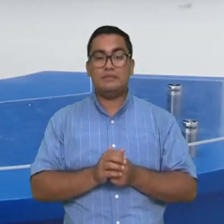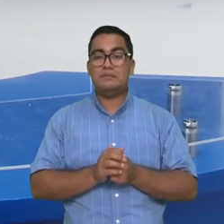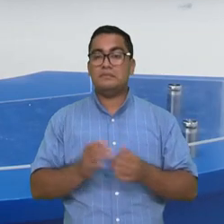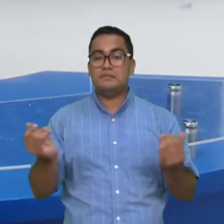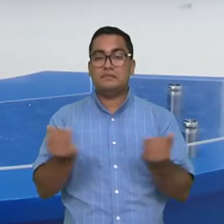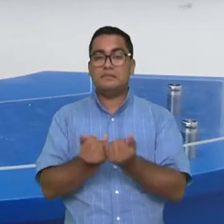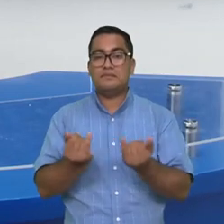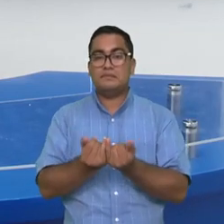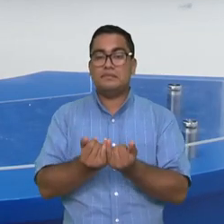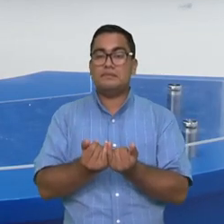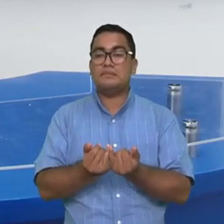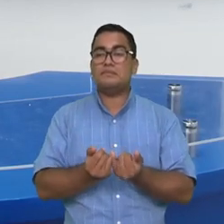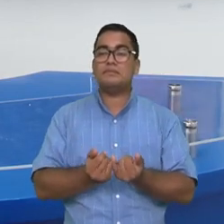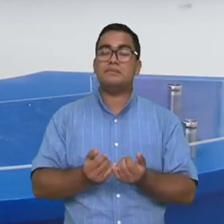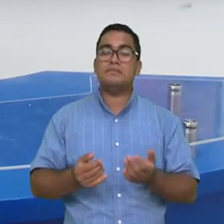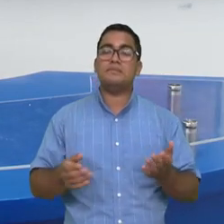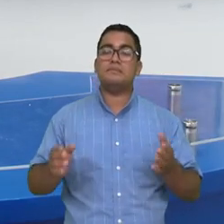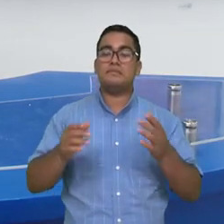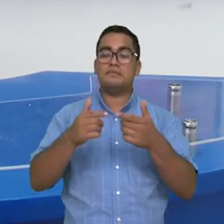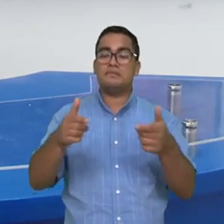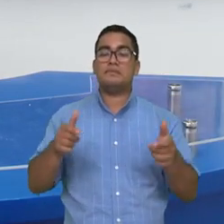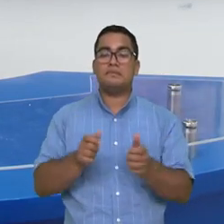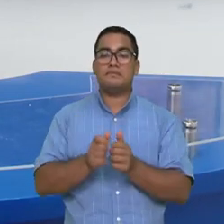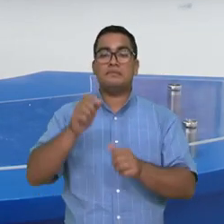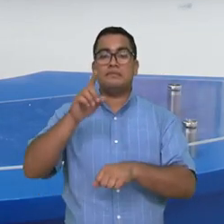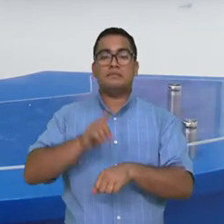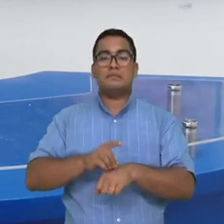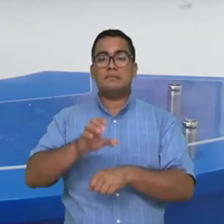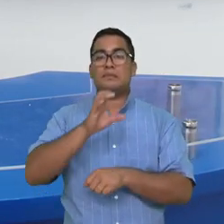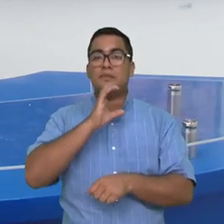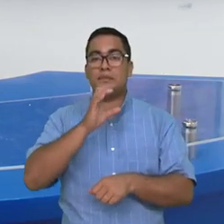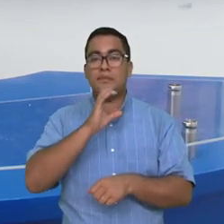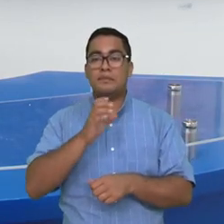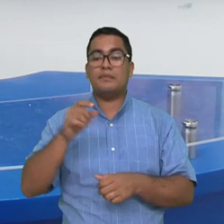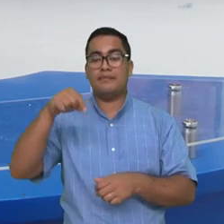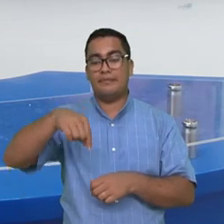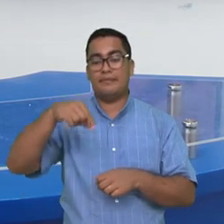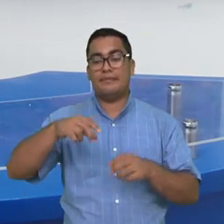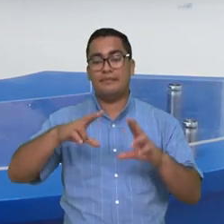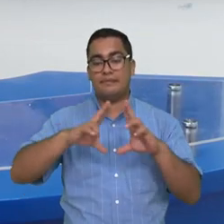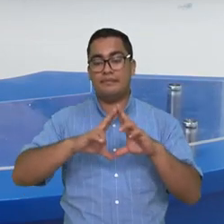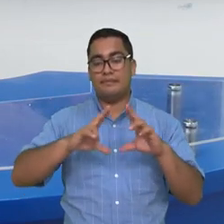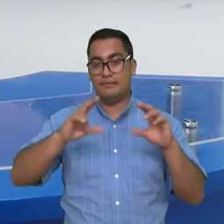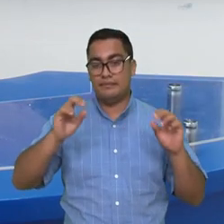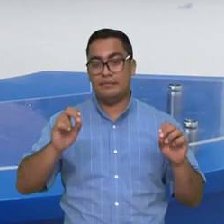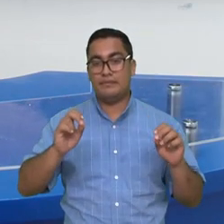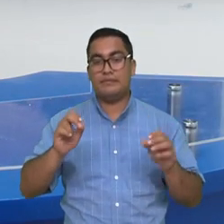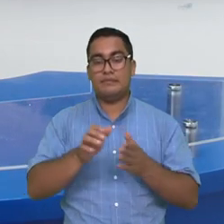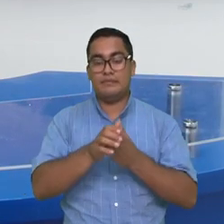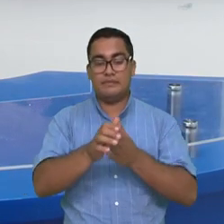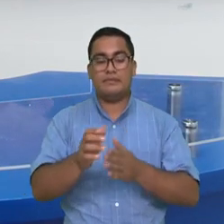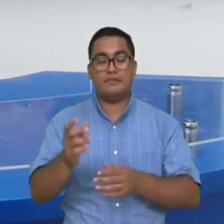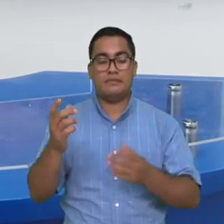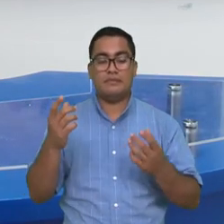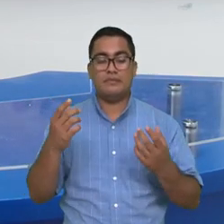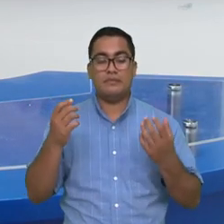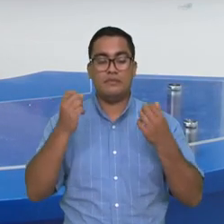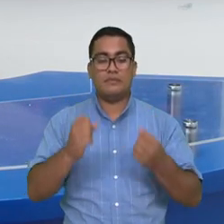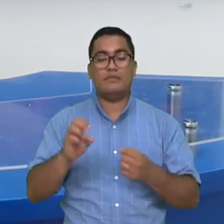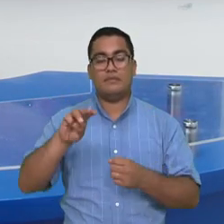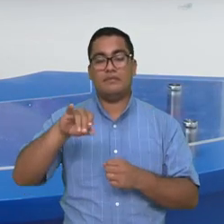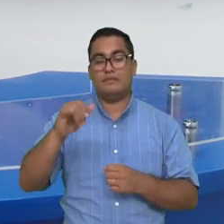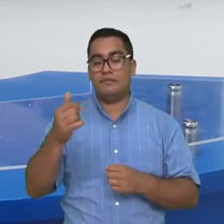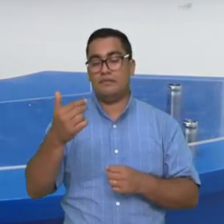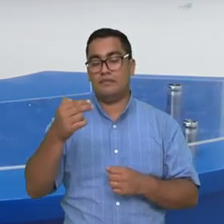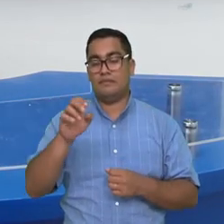También como parte de estas acciones, la Brigada de Médicos Cubanos que se encuentran en el país, encabezado por el doctor Michael Cabrera,